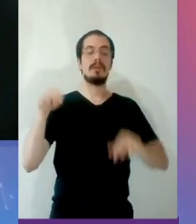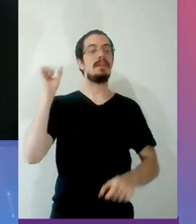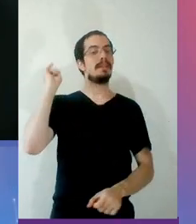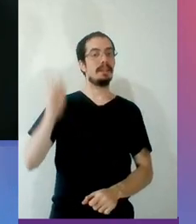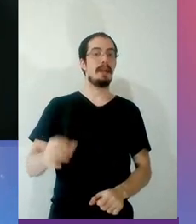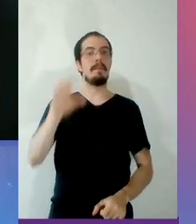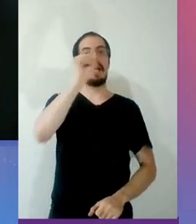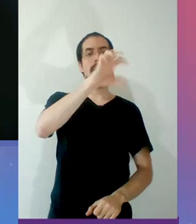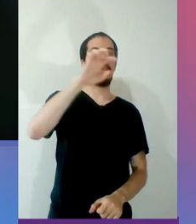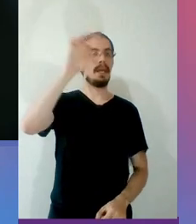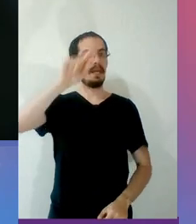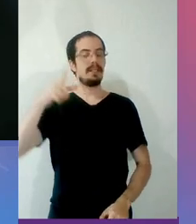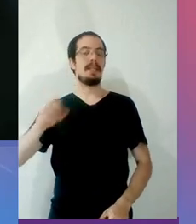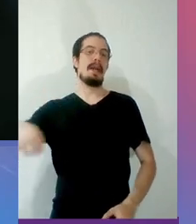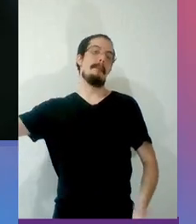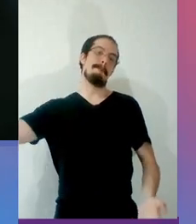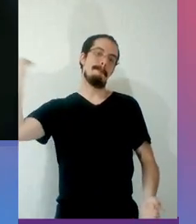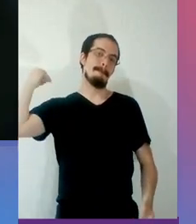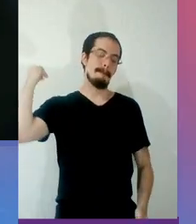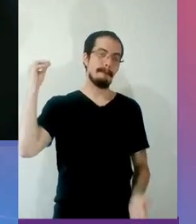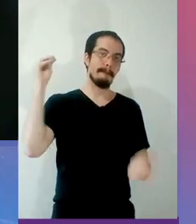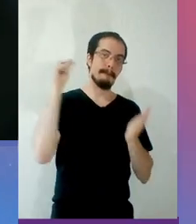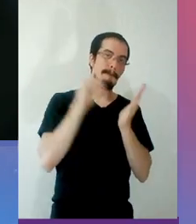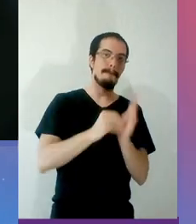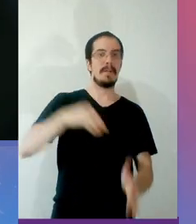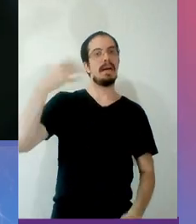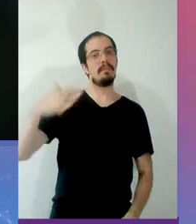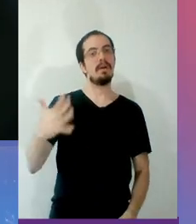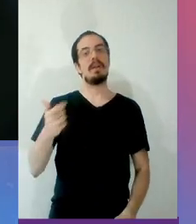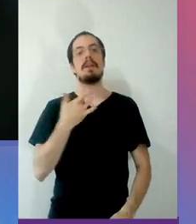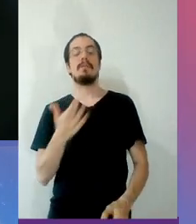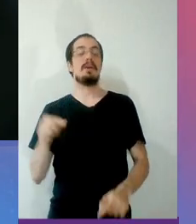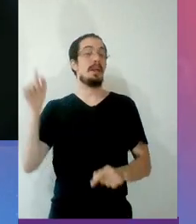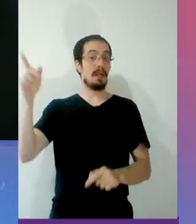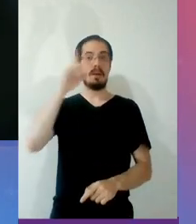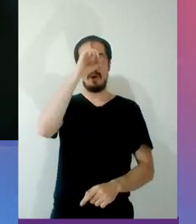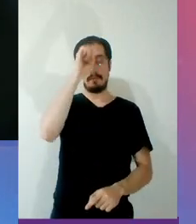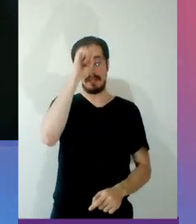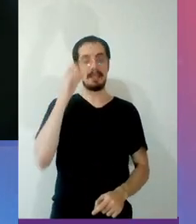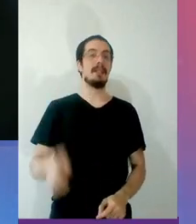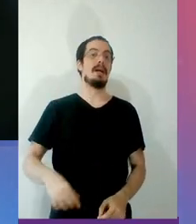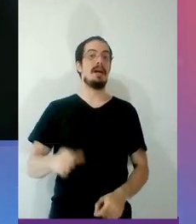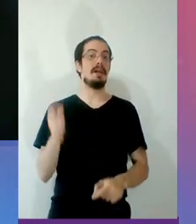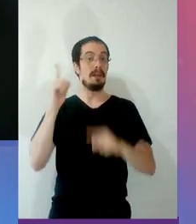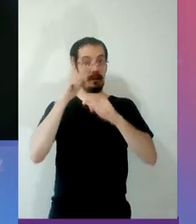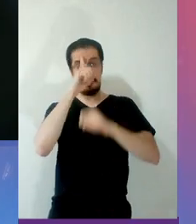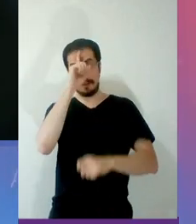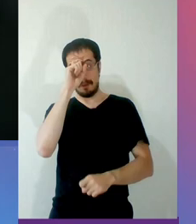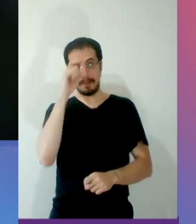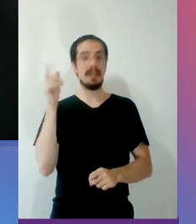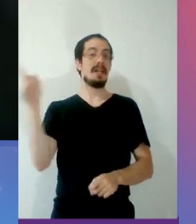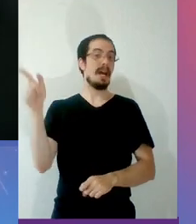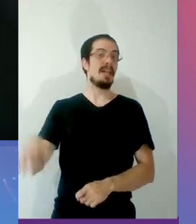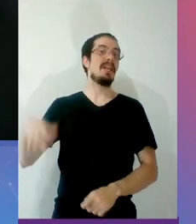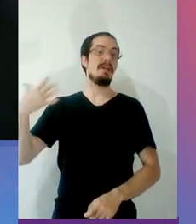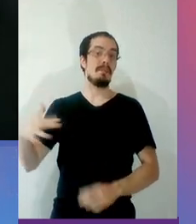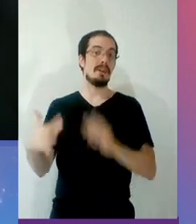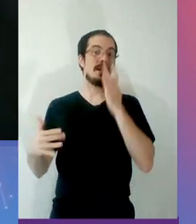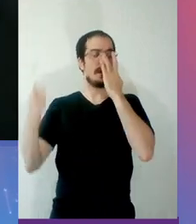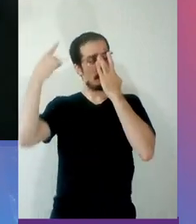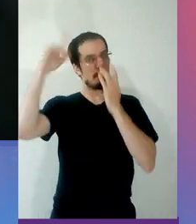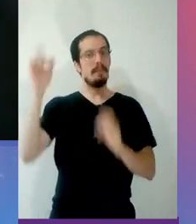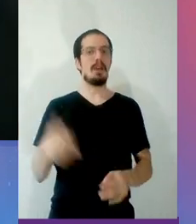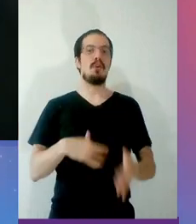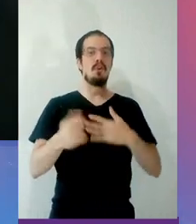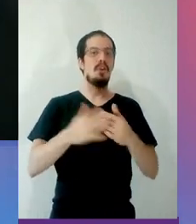quiere que lo operen bien en un buen hospital, pero donde se construye y donde se puede trabajar la salud en la construcción